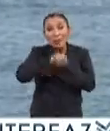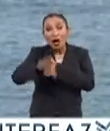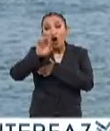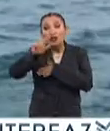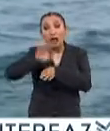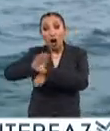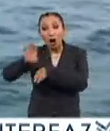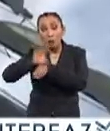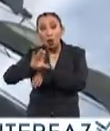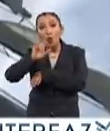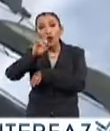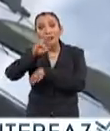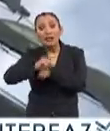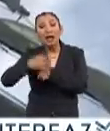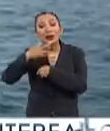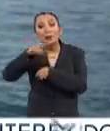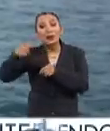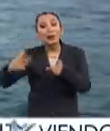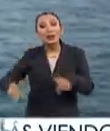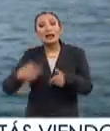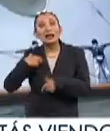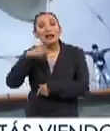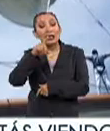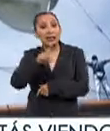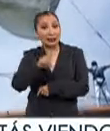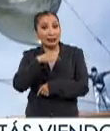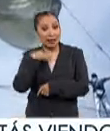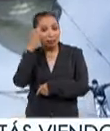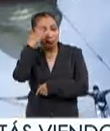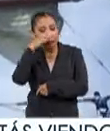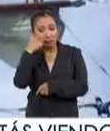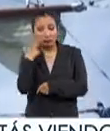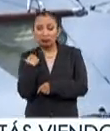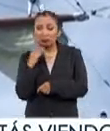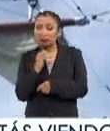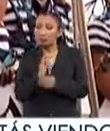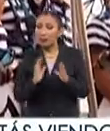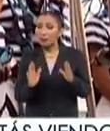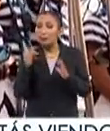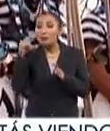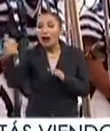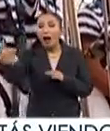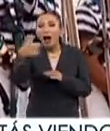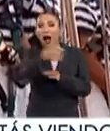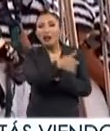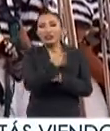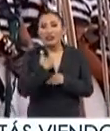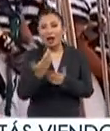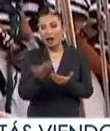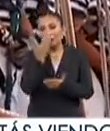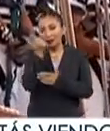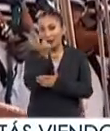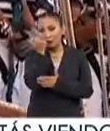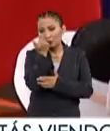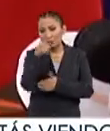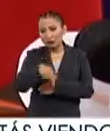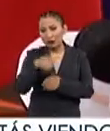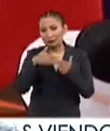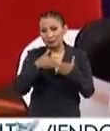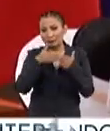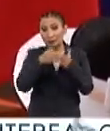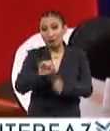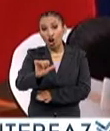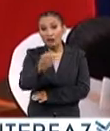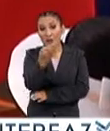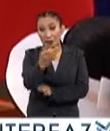costas de Colombia, Curazao, República Dominicana y Cozumel, dejó experiencias inigualables para cada uno de los cadetes de las embarcaciones. El